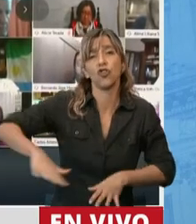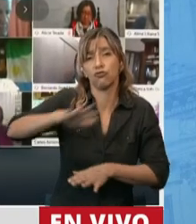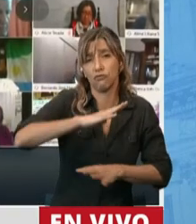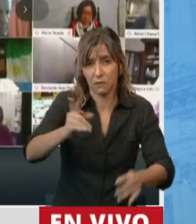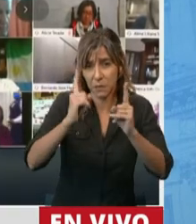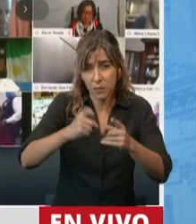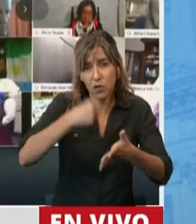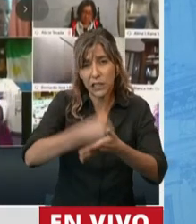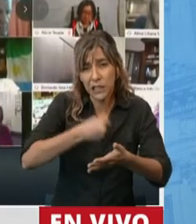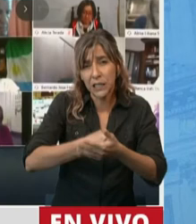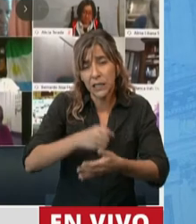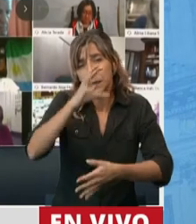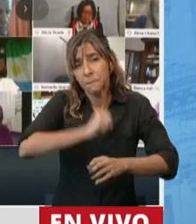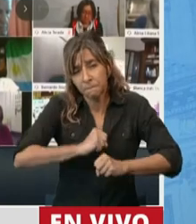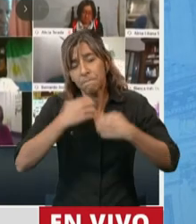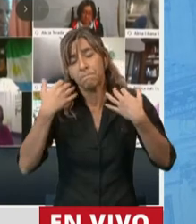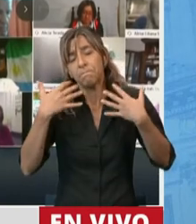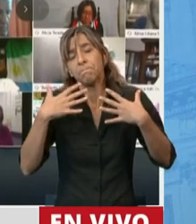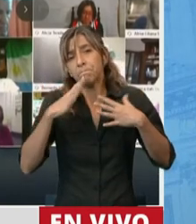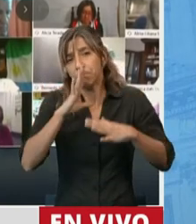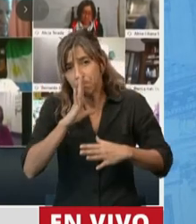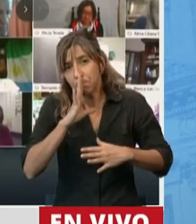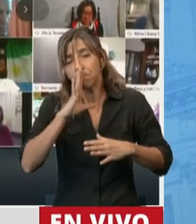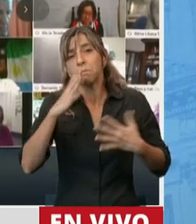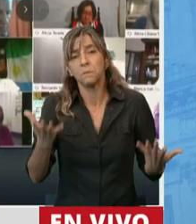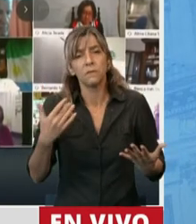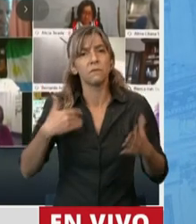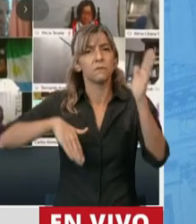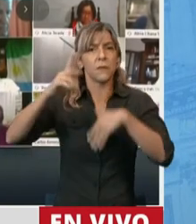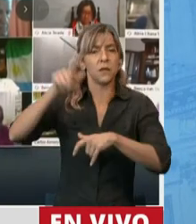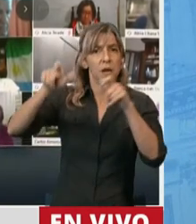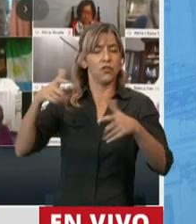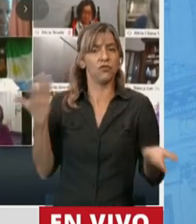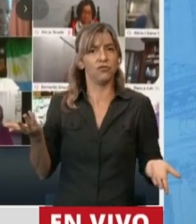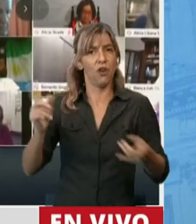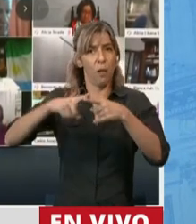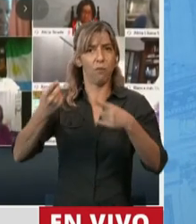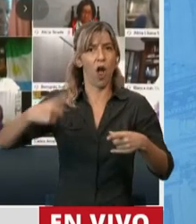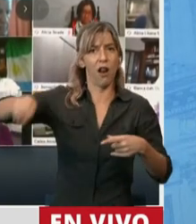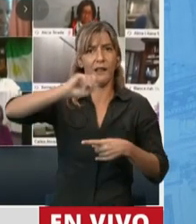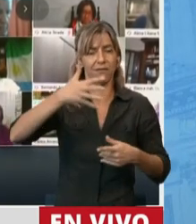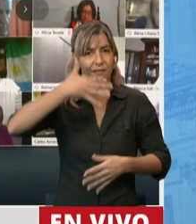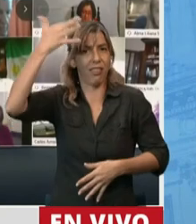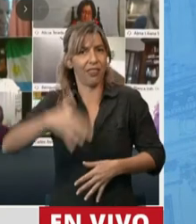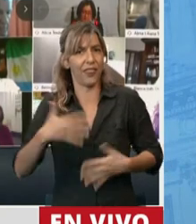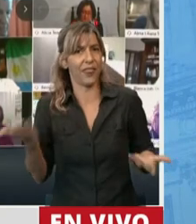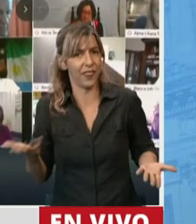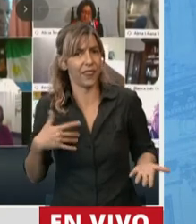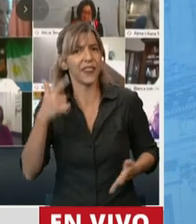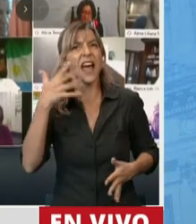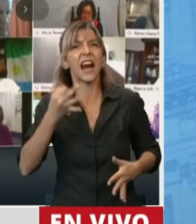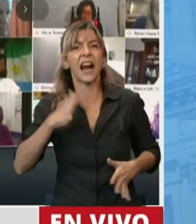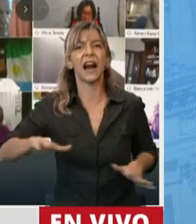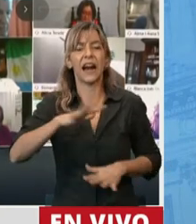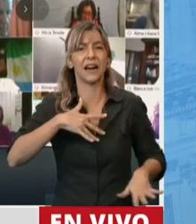dirigente debe comprender el rol que nos toca. Y hoy más que nada, estar unidos frente a esta crisis que está entrando en su etapa